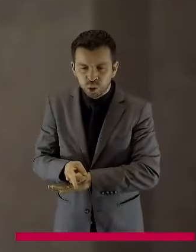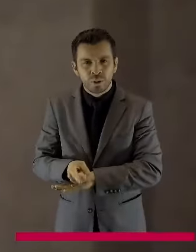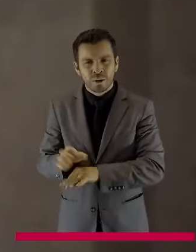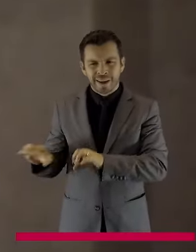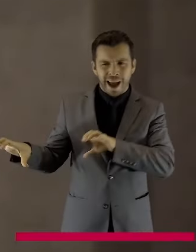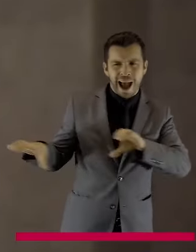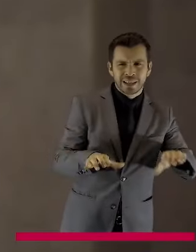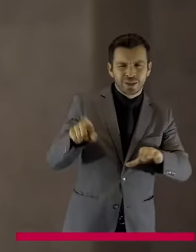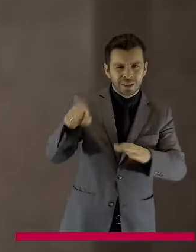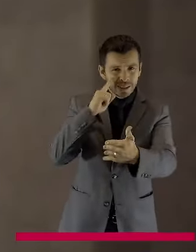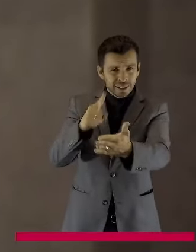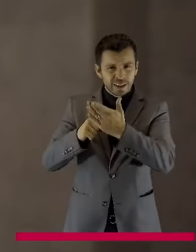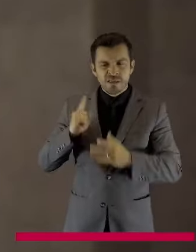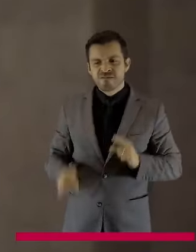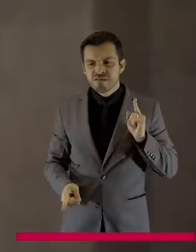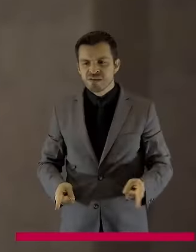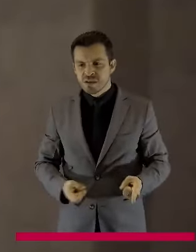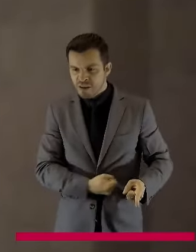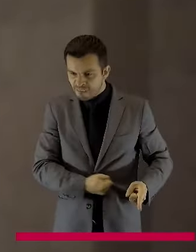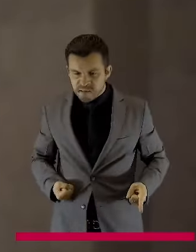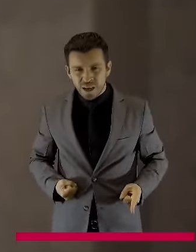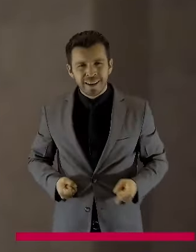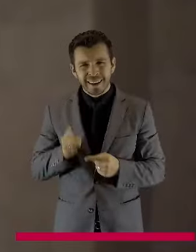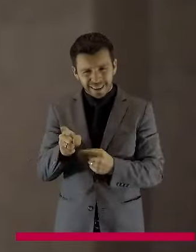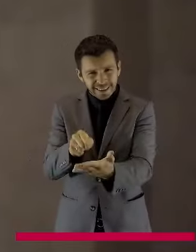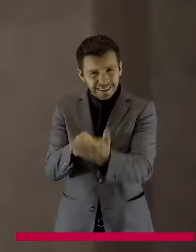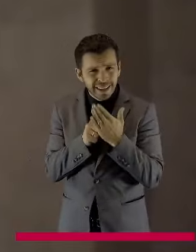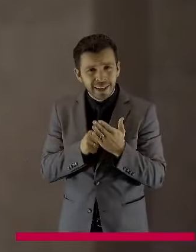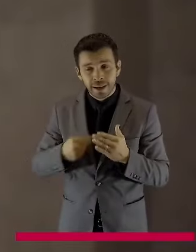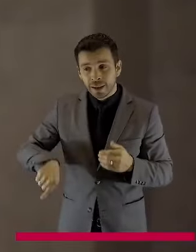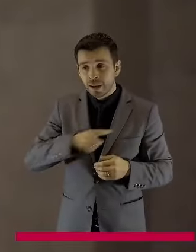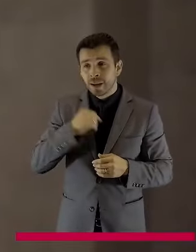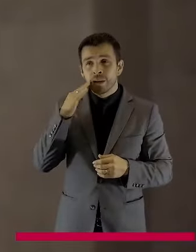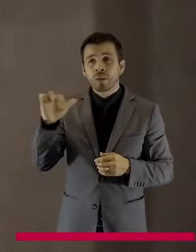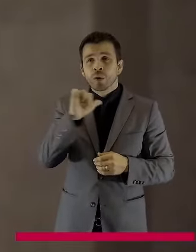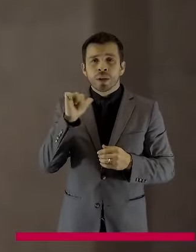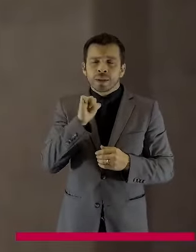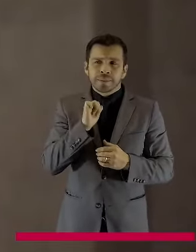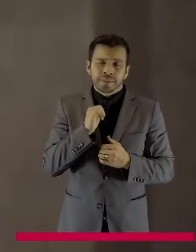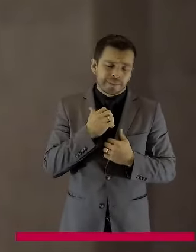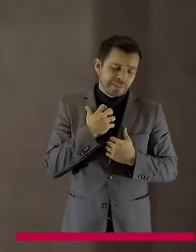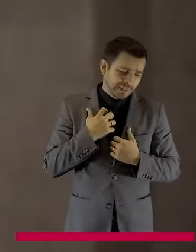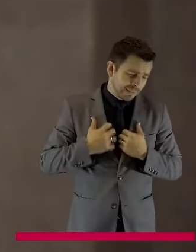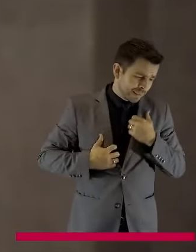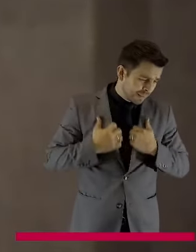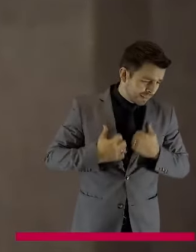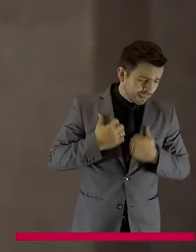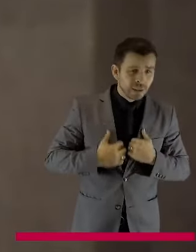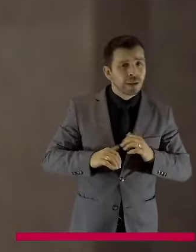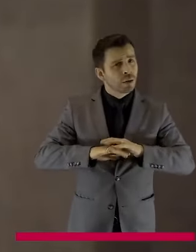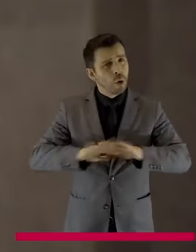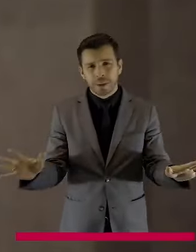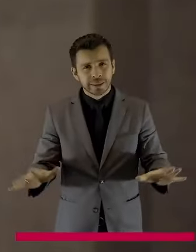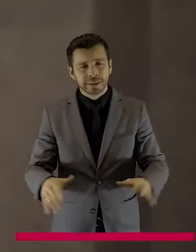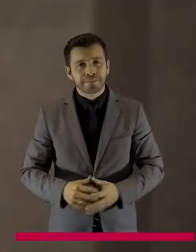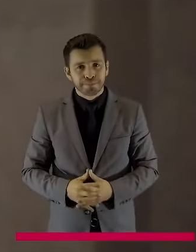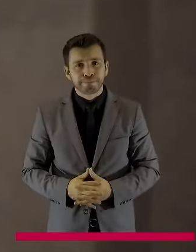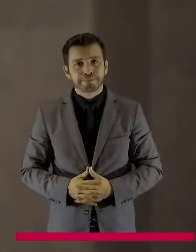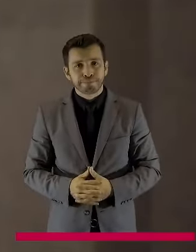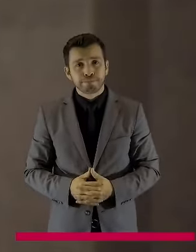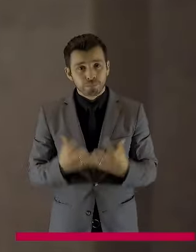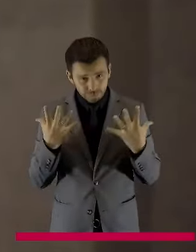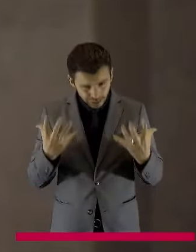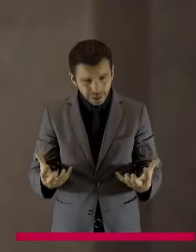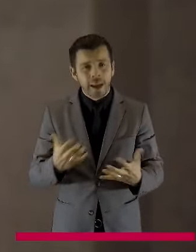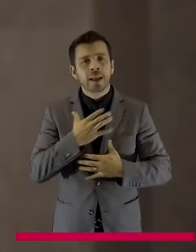acción machista que conlleva a que nosotras las mujeres tengamos que vivir con miedo en nuestro país. Queremos vivir